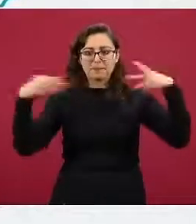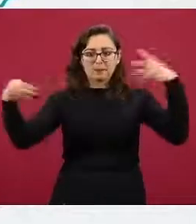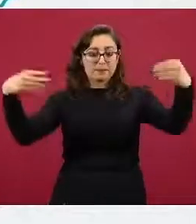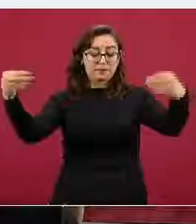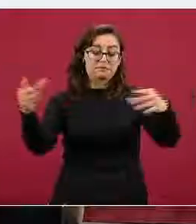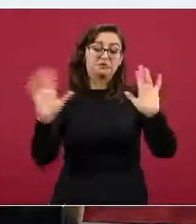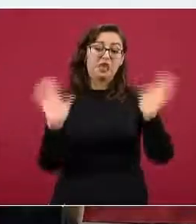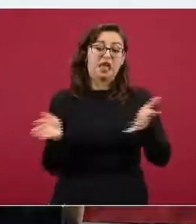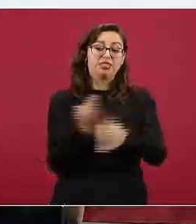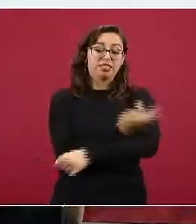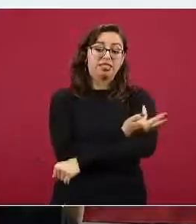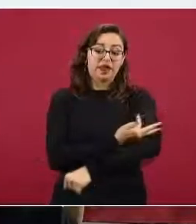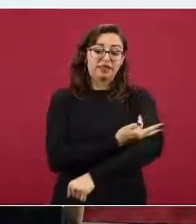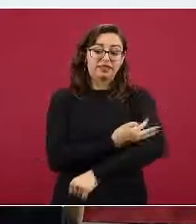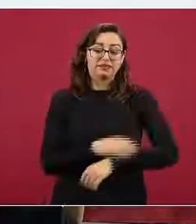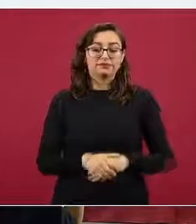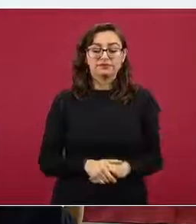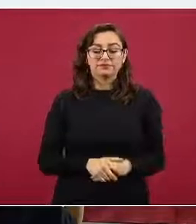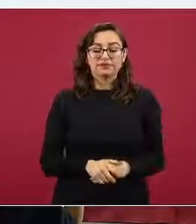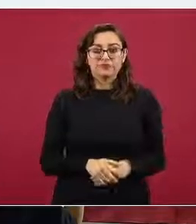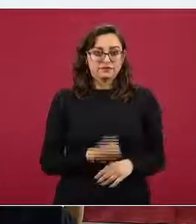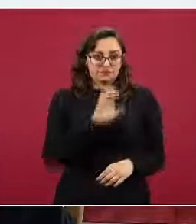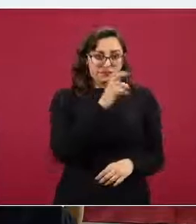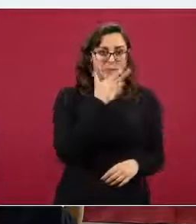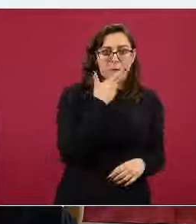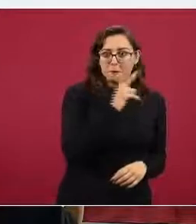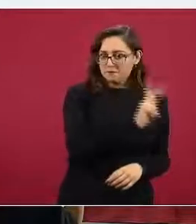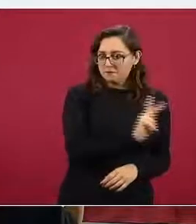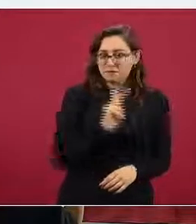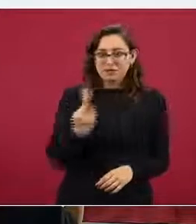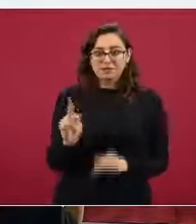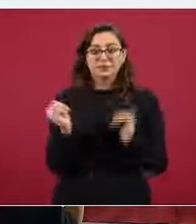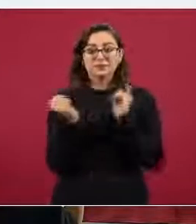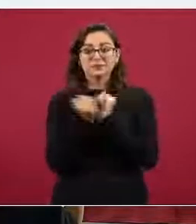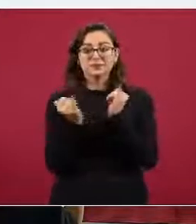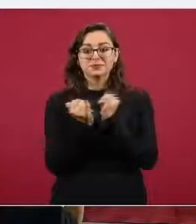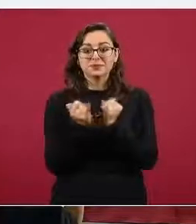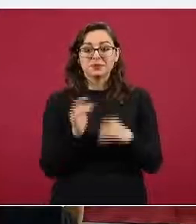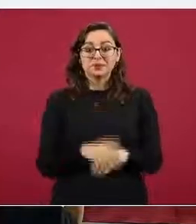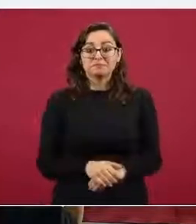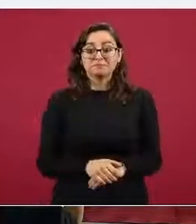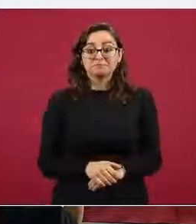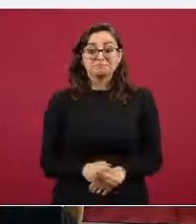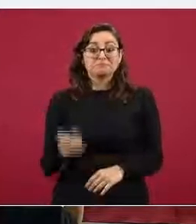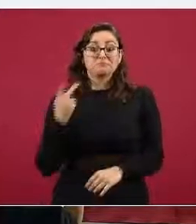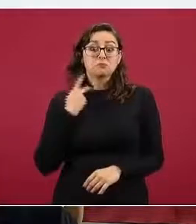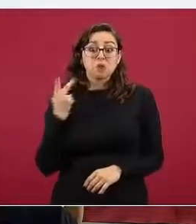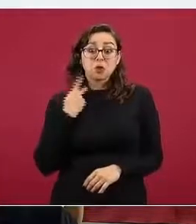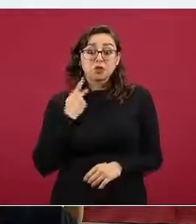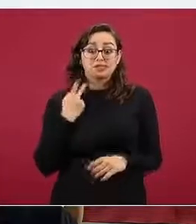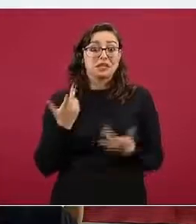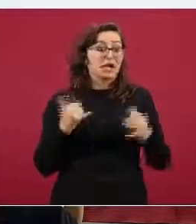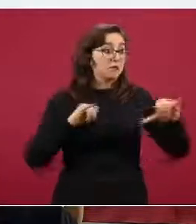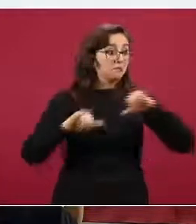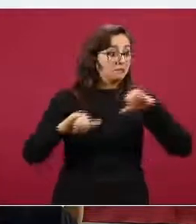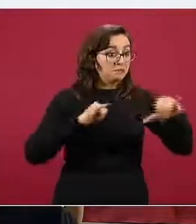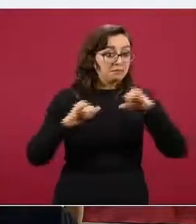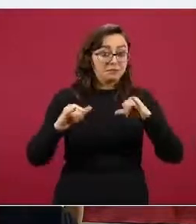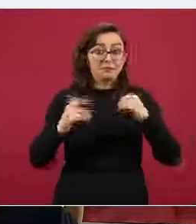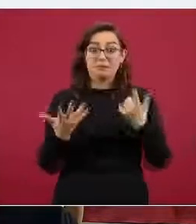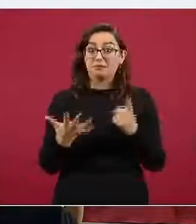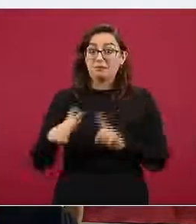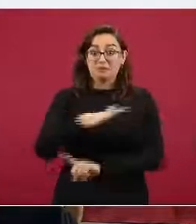tardío. Revisen por ahí la del estado de Chihuahua. No tiene nada que ver ni política, ni geográfica, ni